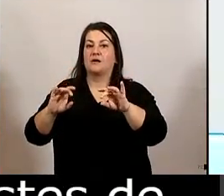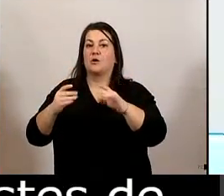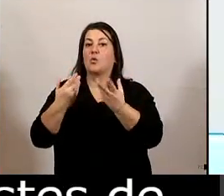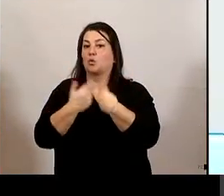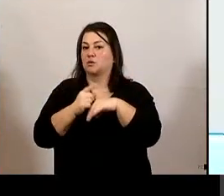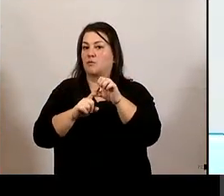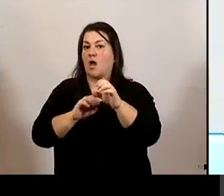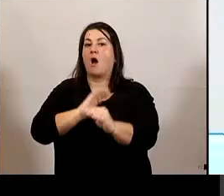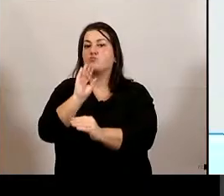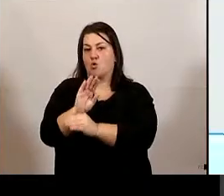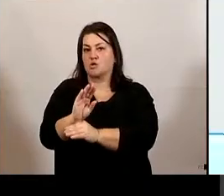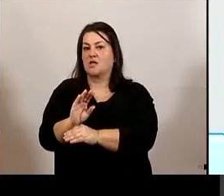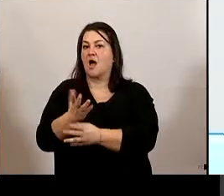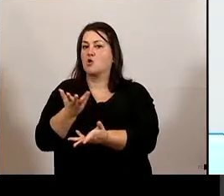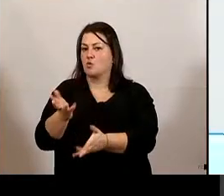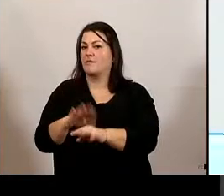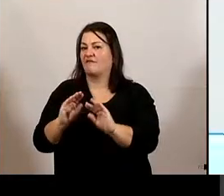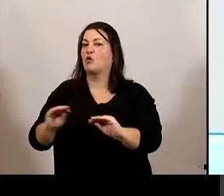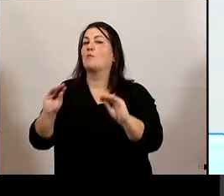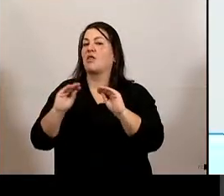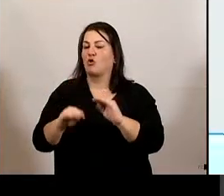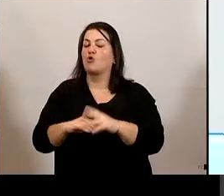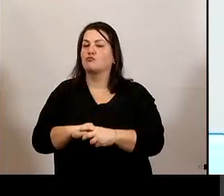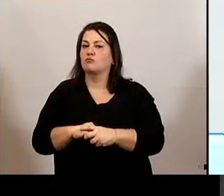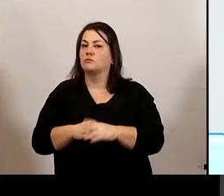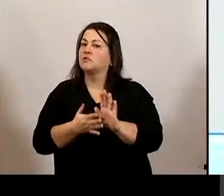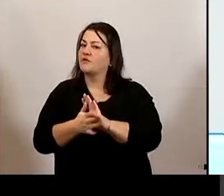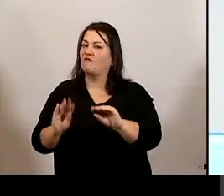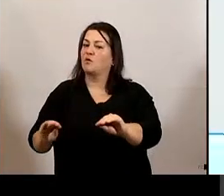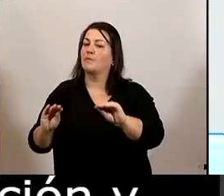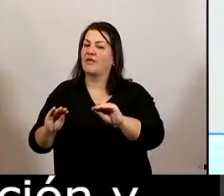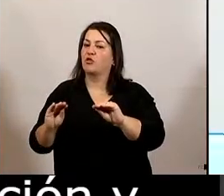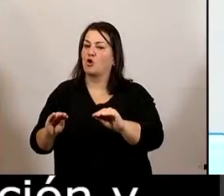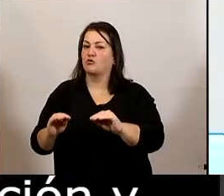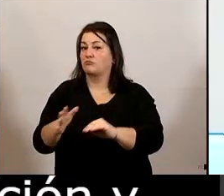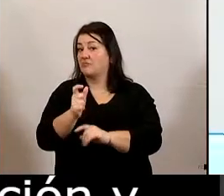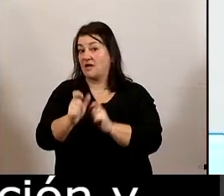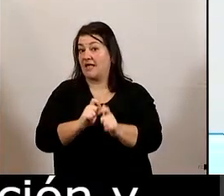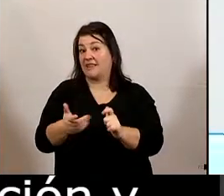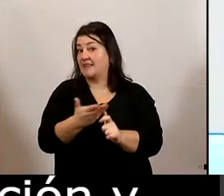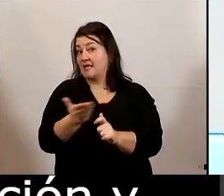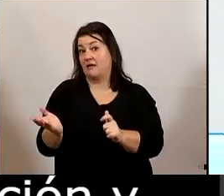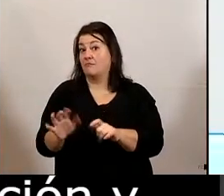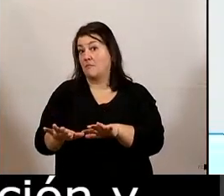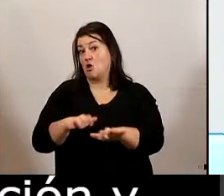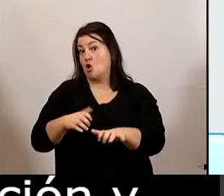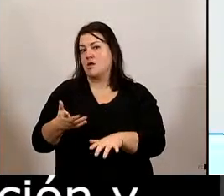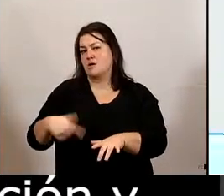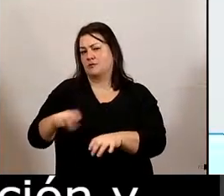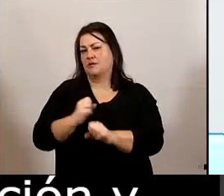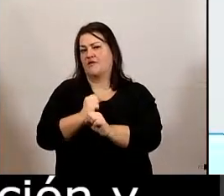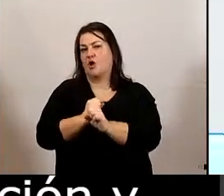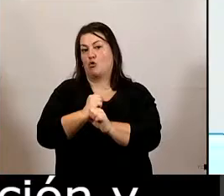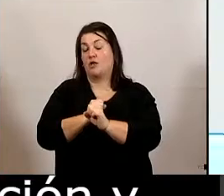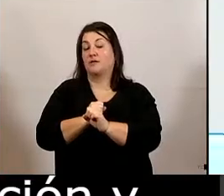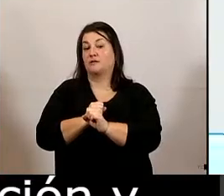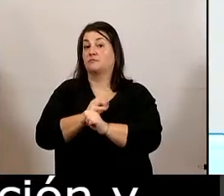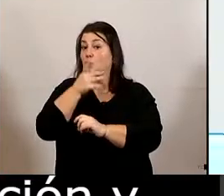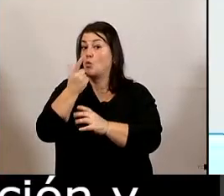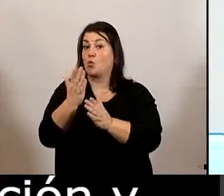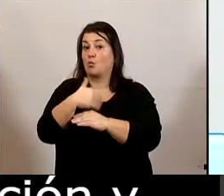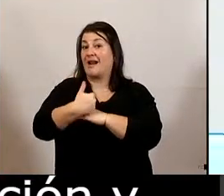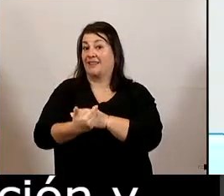es la que aporta la ayuda a la formación y forma a este gran número de trabajadores, de los cuales una